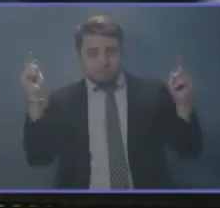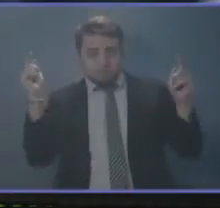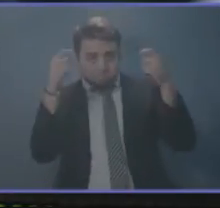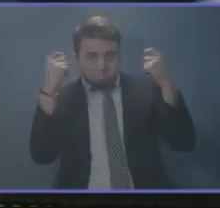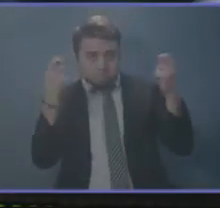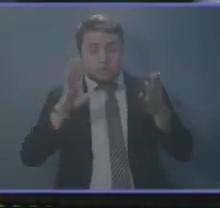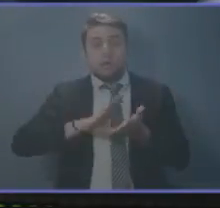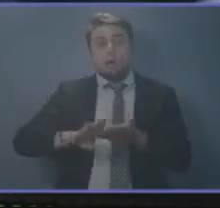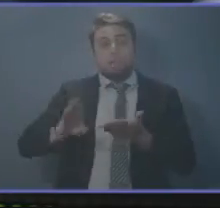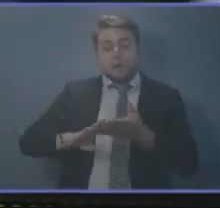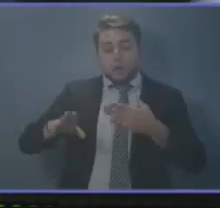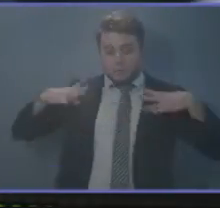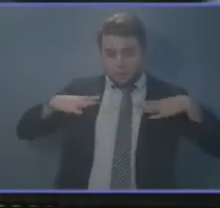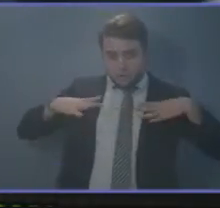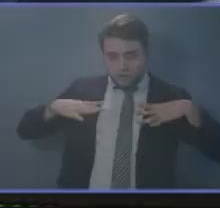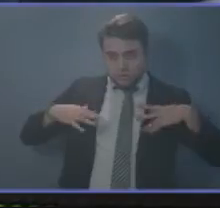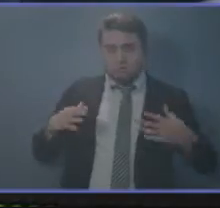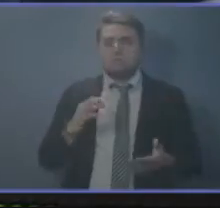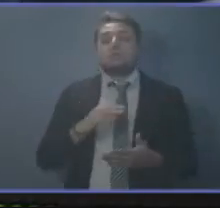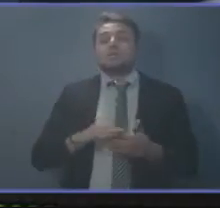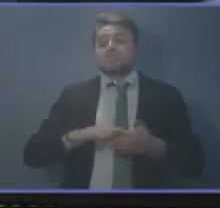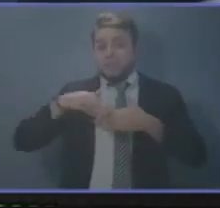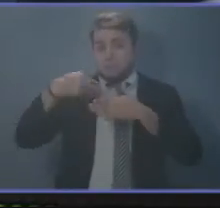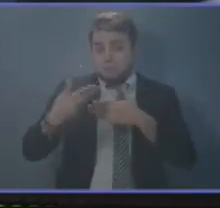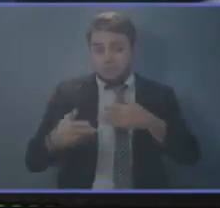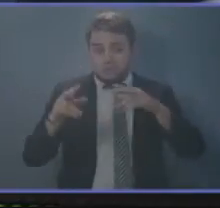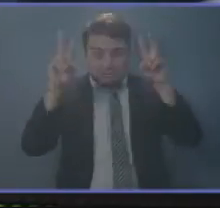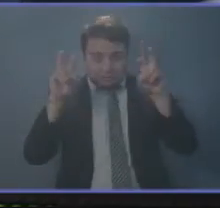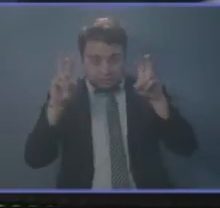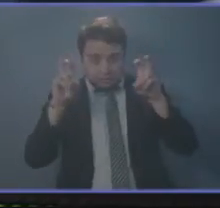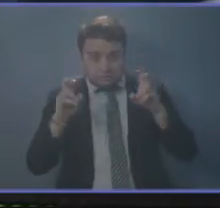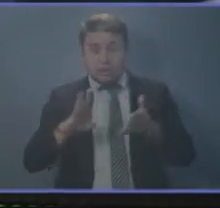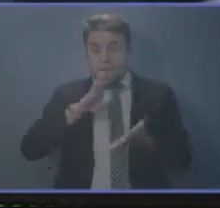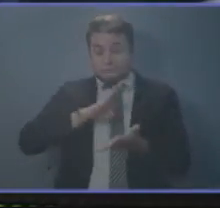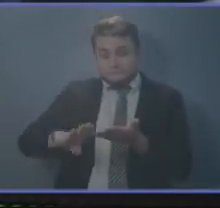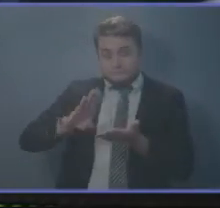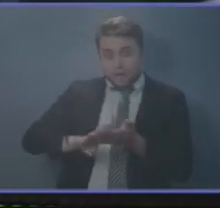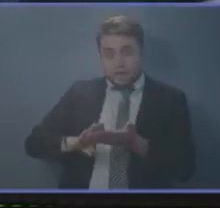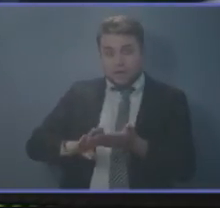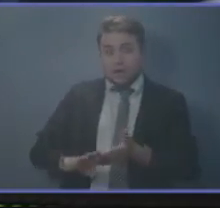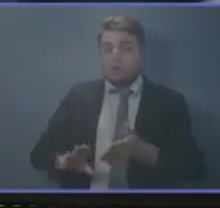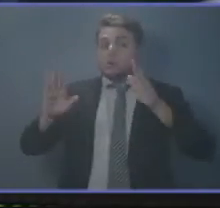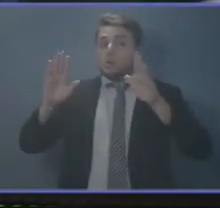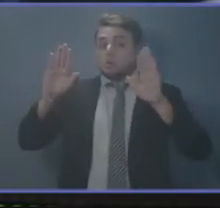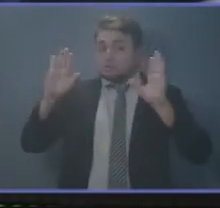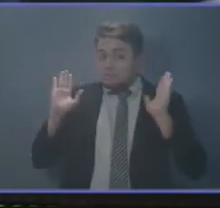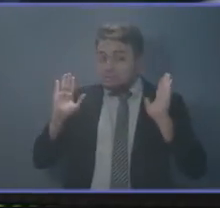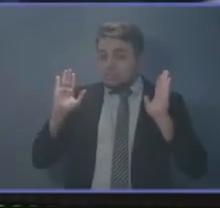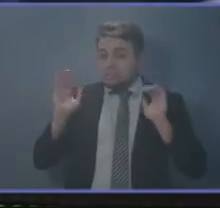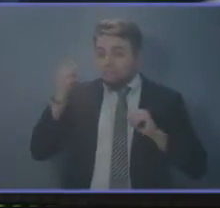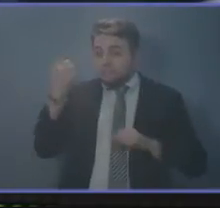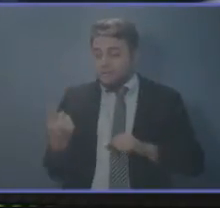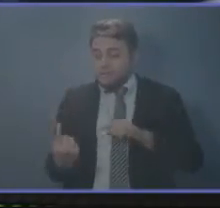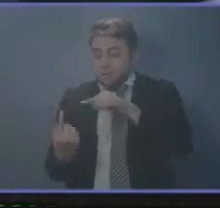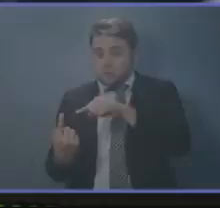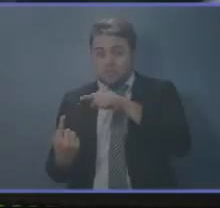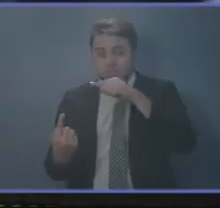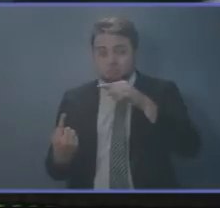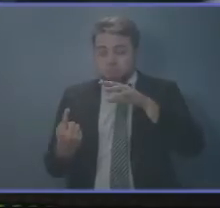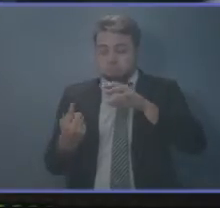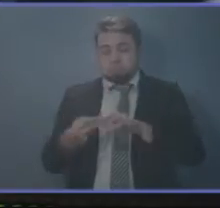y más adelante también establece al pago de una indemnización cuando se da un